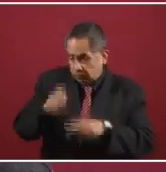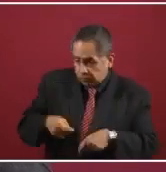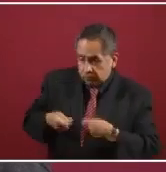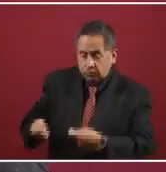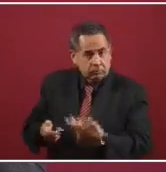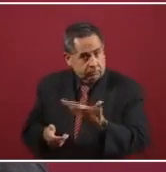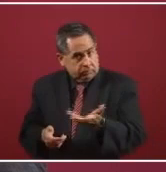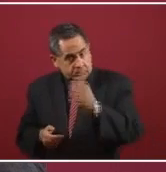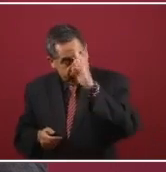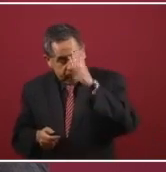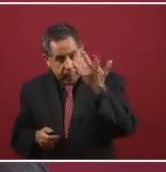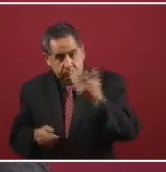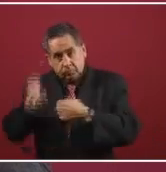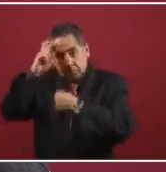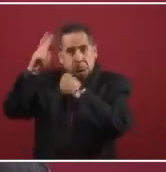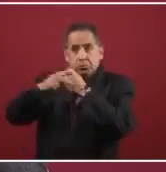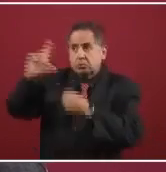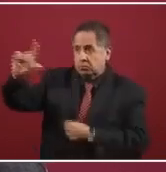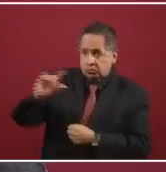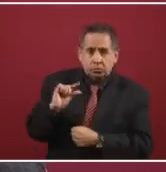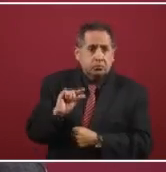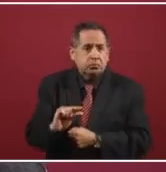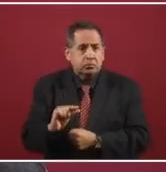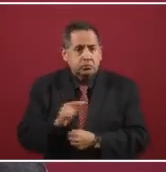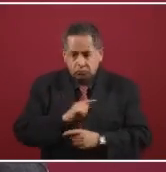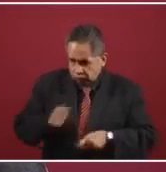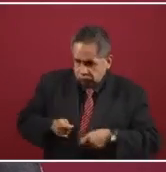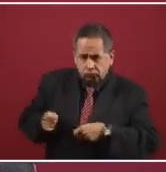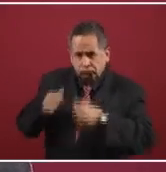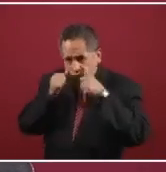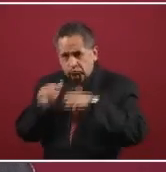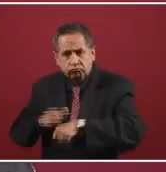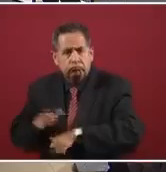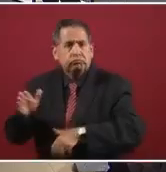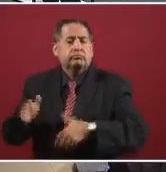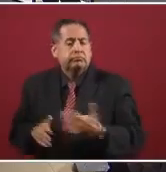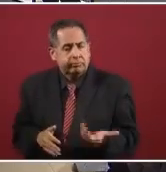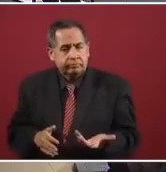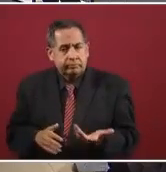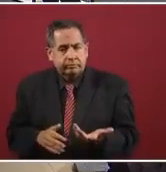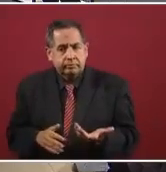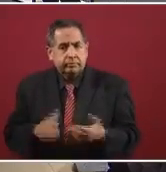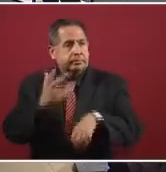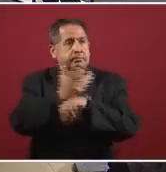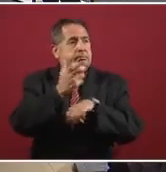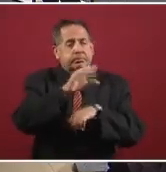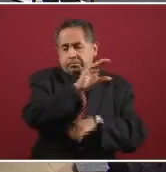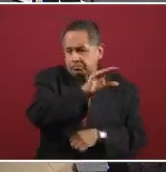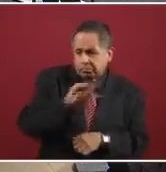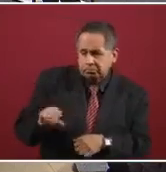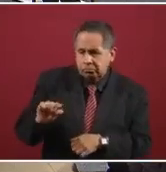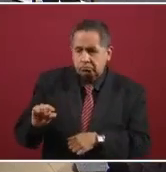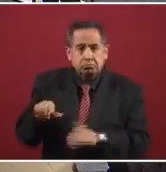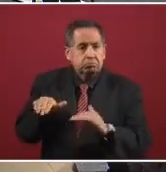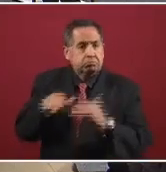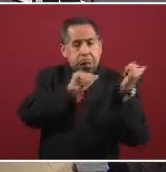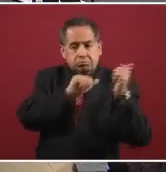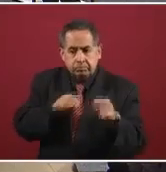Es más que lo que invierte la Unión Europea. Y desde luego mucho más que lo que está invirtiendo Estados Unidos, que retiró los